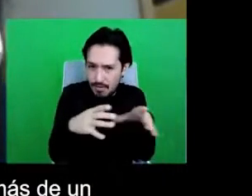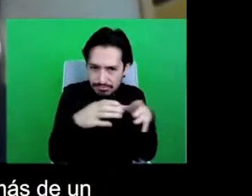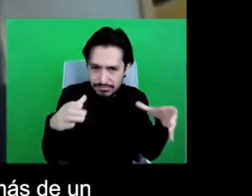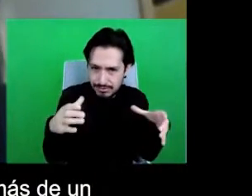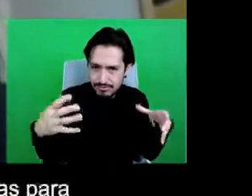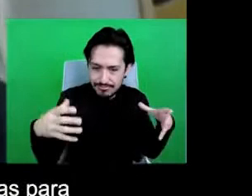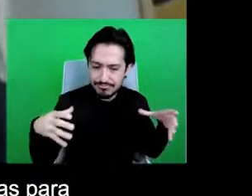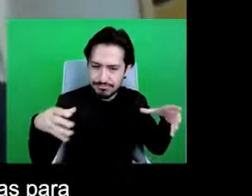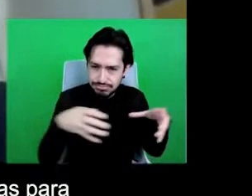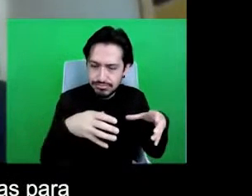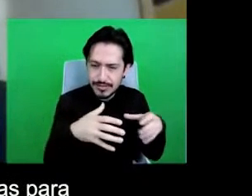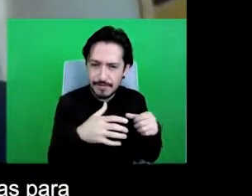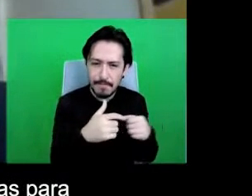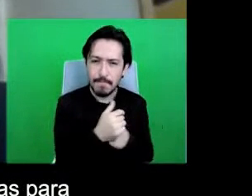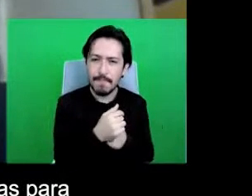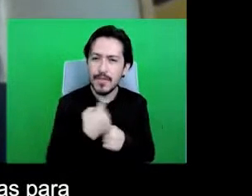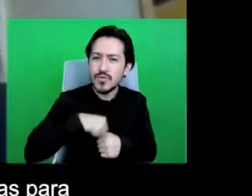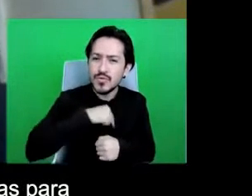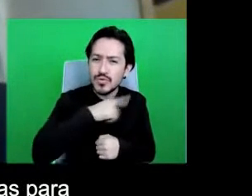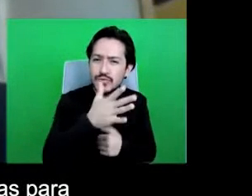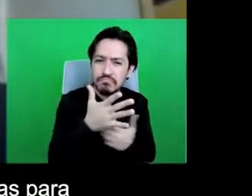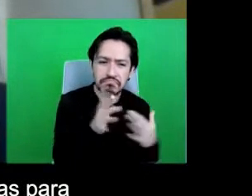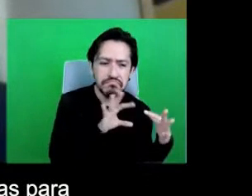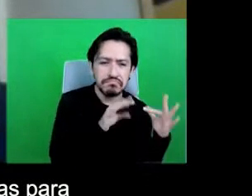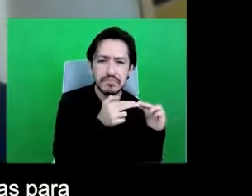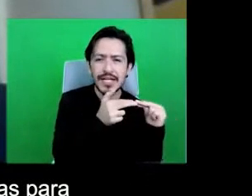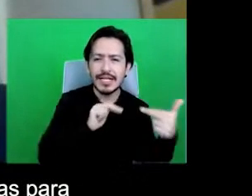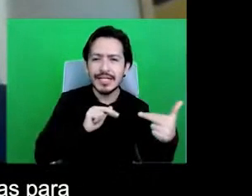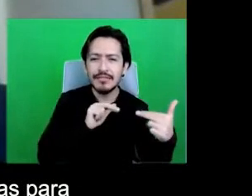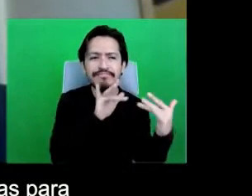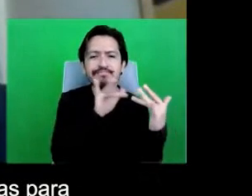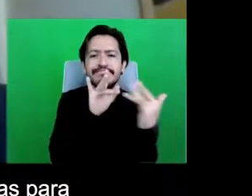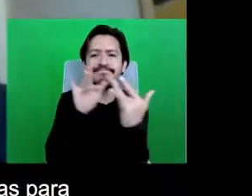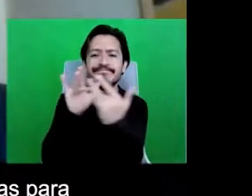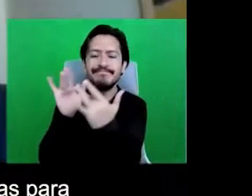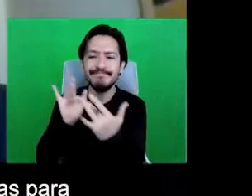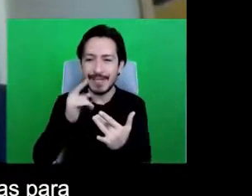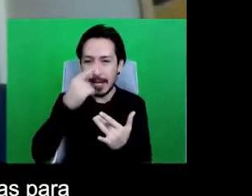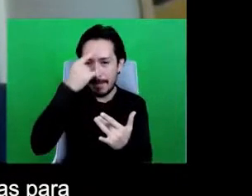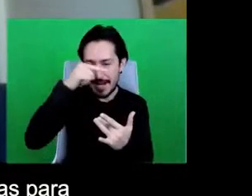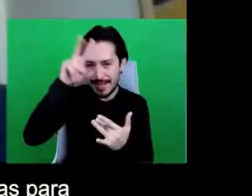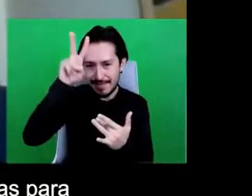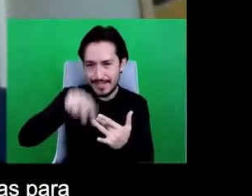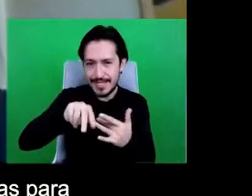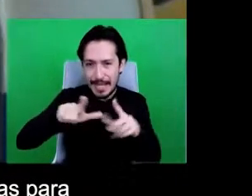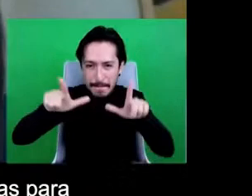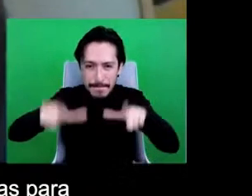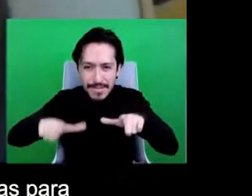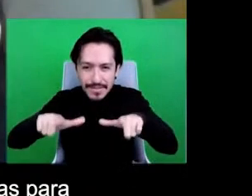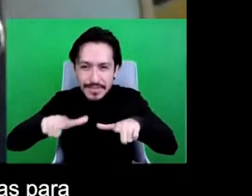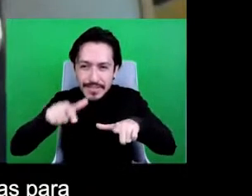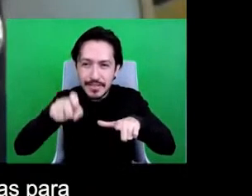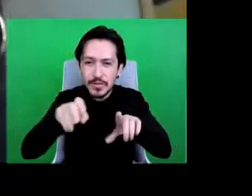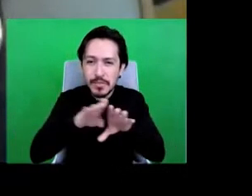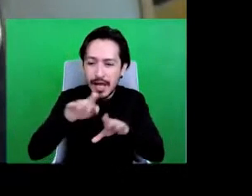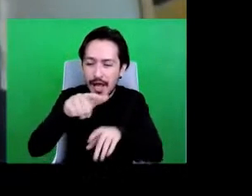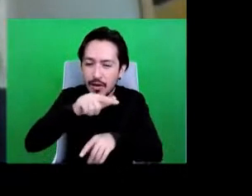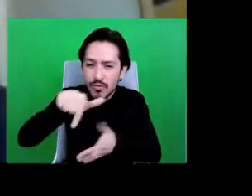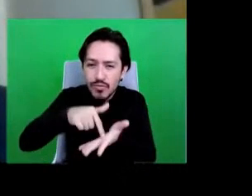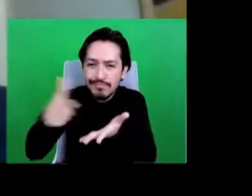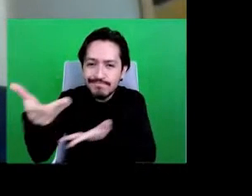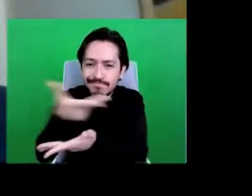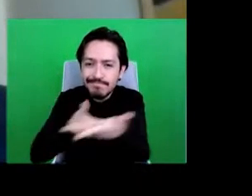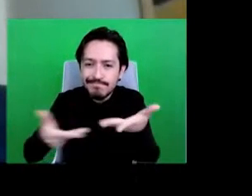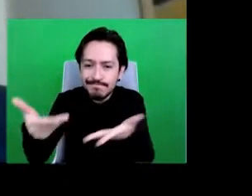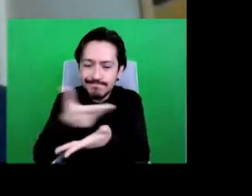para el proyecto, empezamos a tejer las redes y las ideas necesarias para hacer de esta plataforma una experiencia flexible y adaptable,